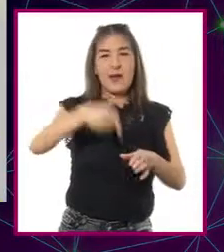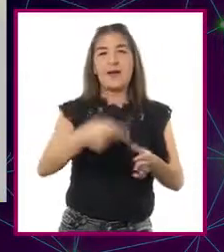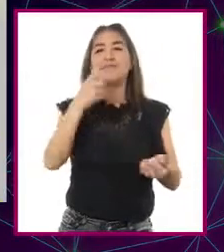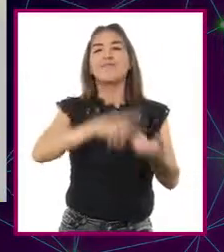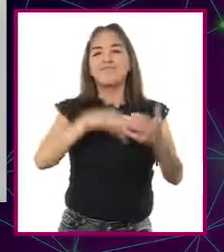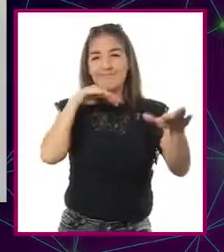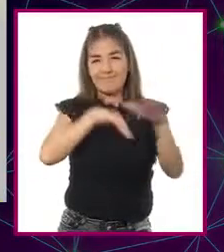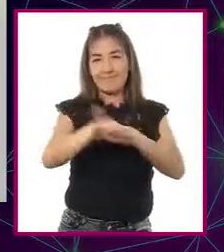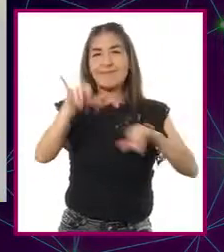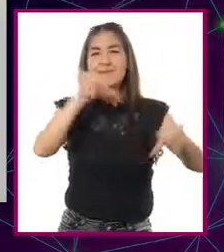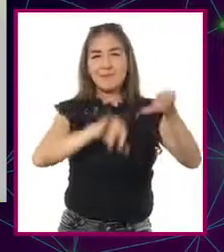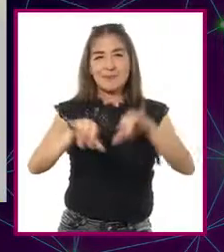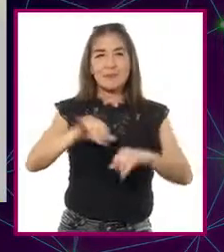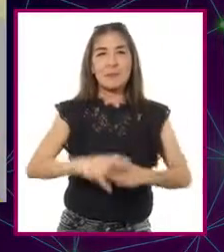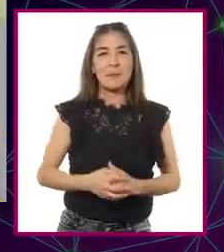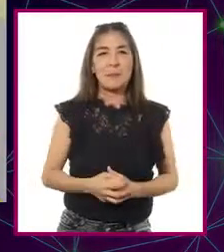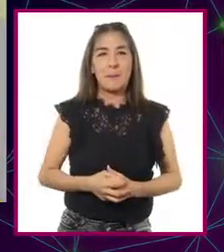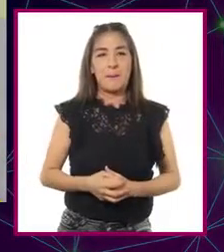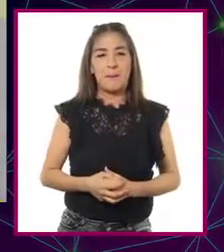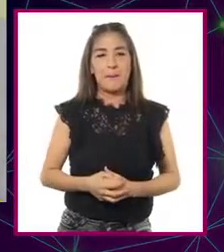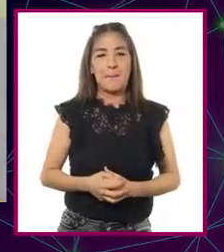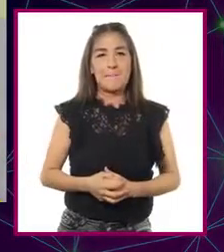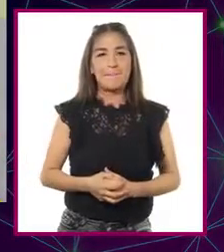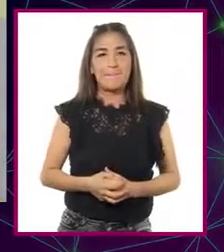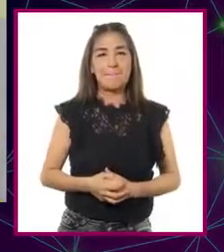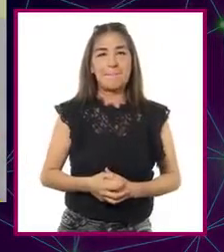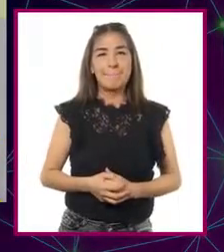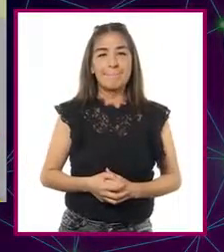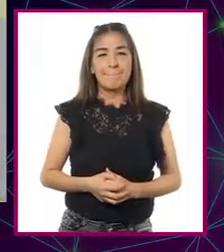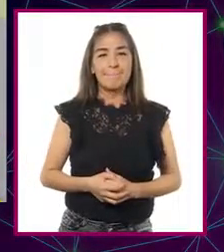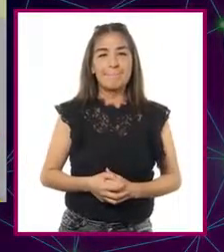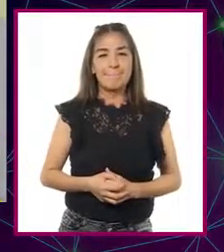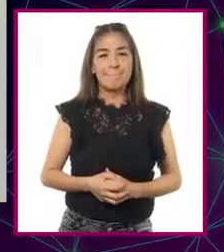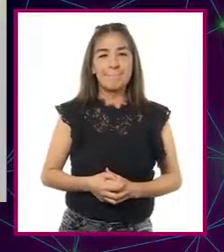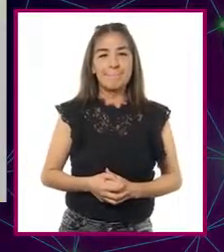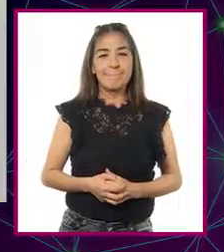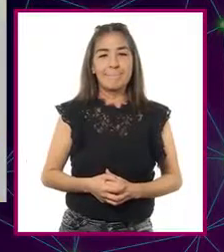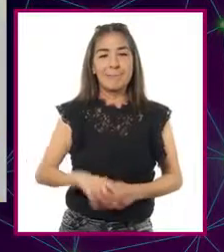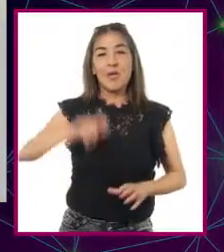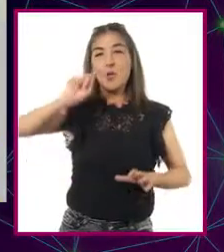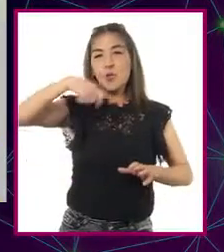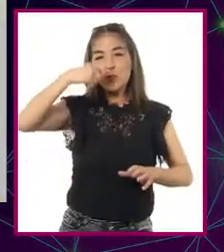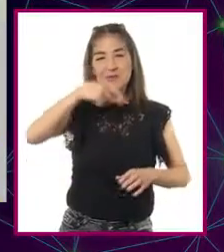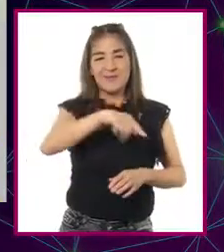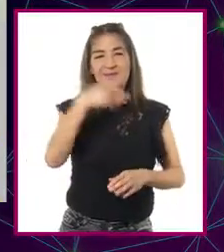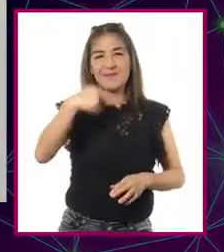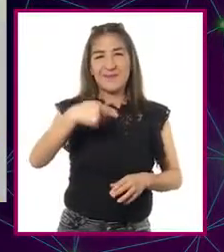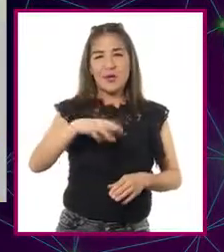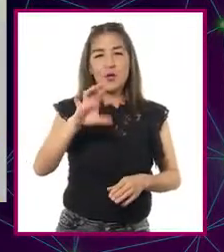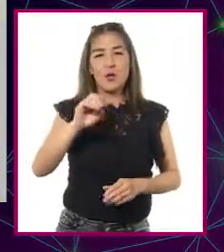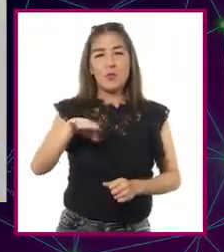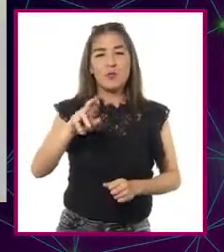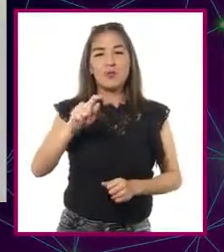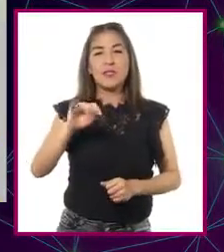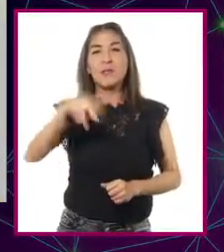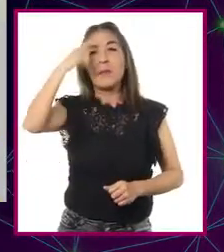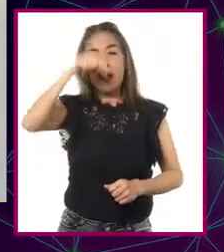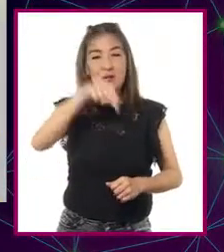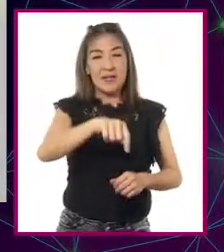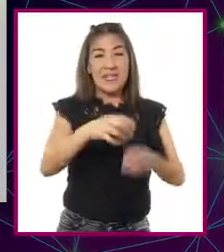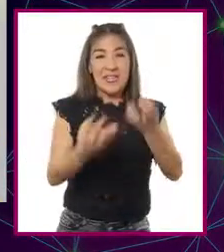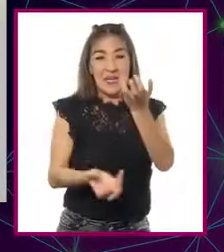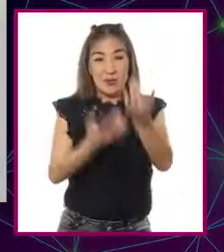laboratorio. Cucharilla de combustión Sirve para someter a fuego directo